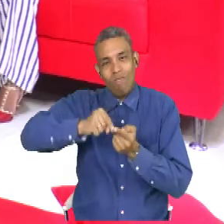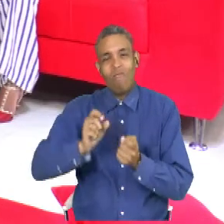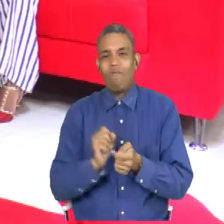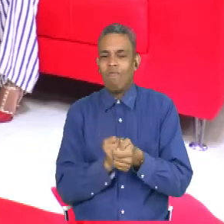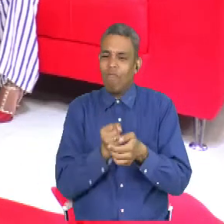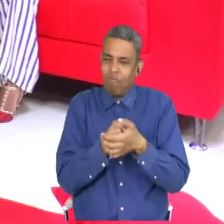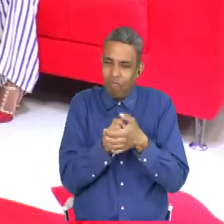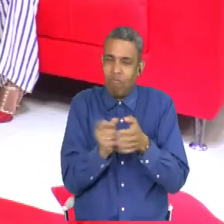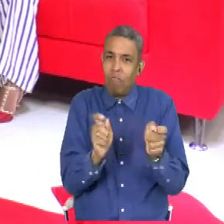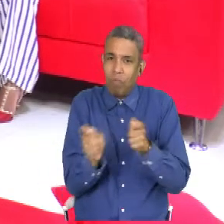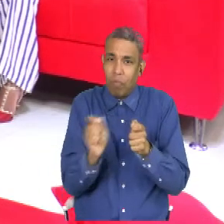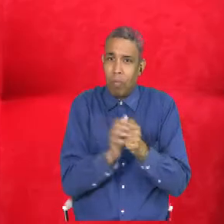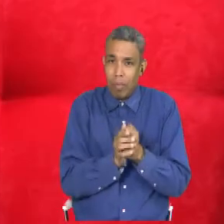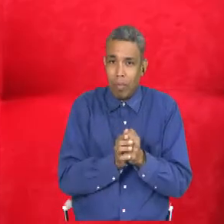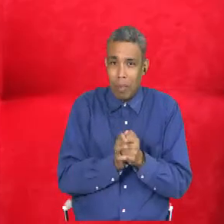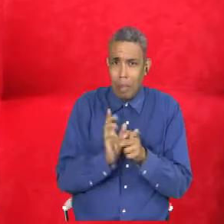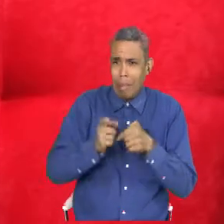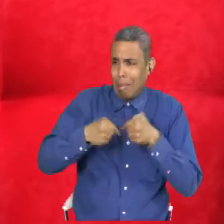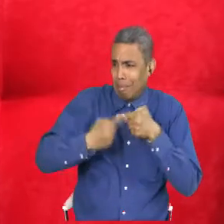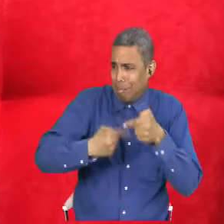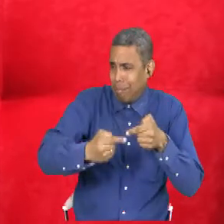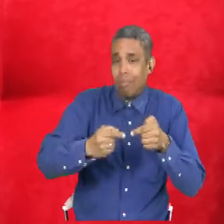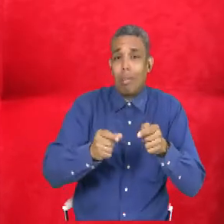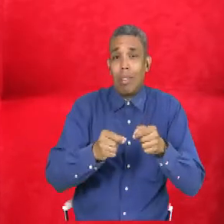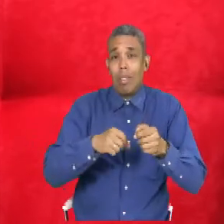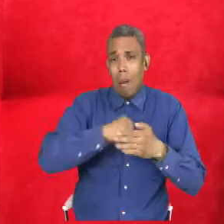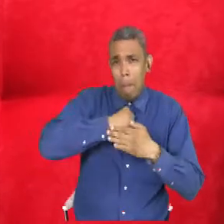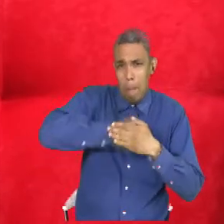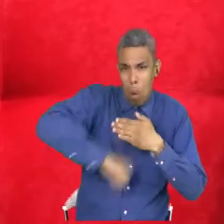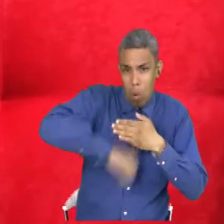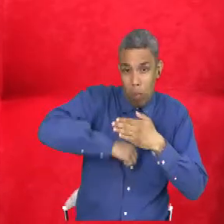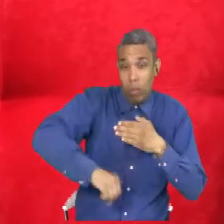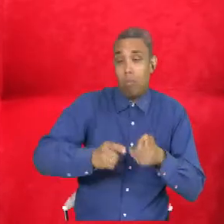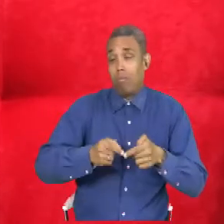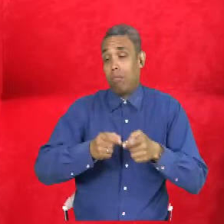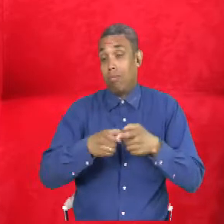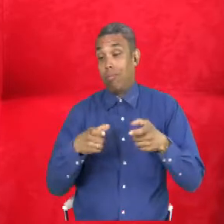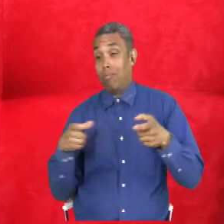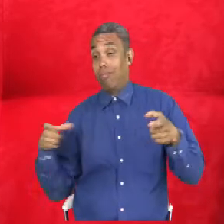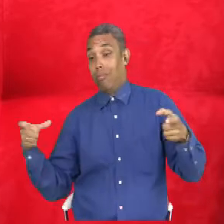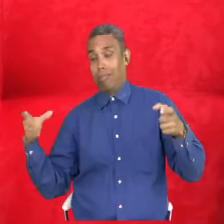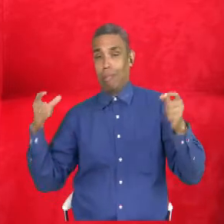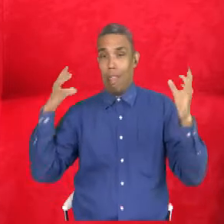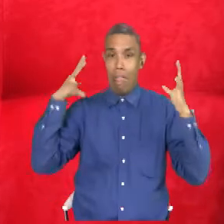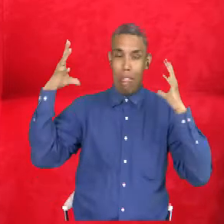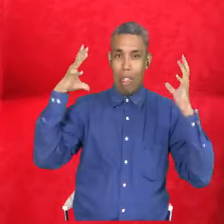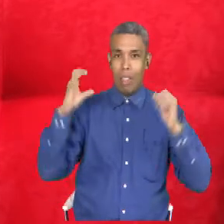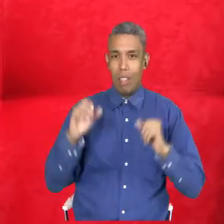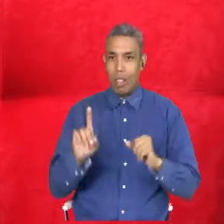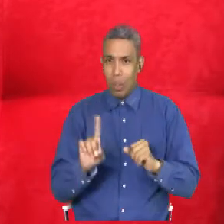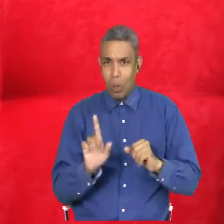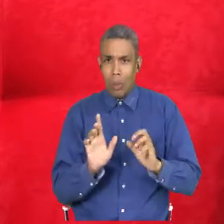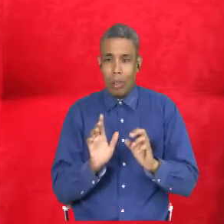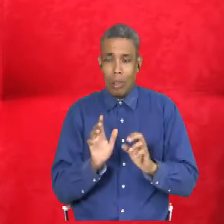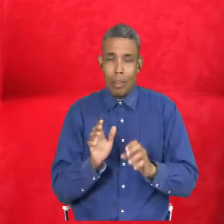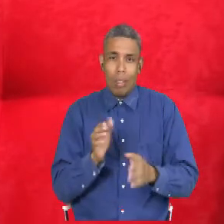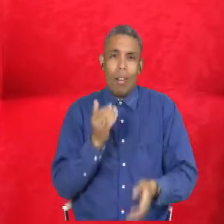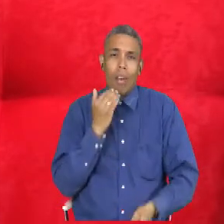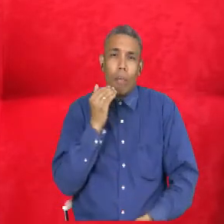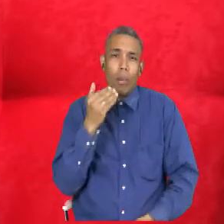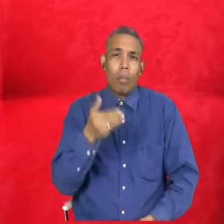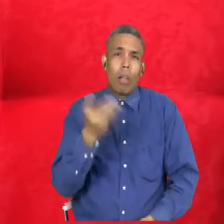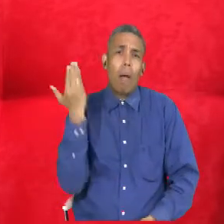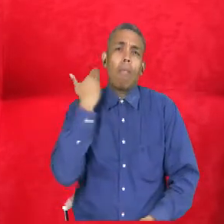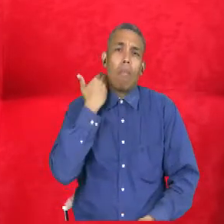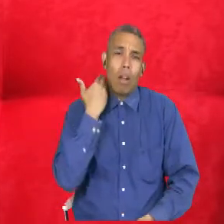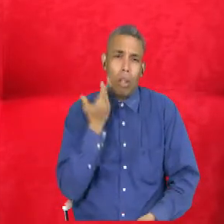de reproducciones, que en algún momento pueden ser de pronto malas, en el sentido de porque se